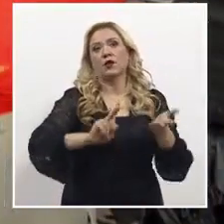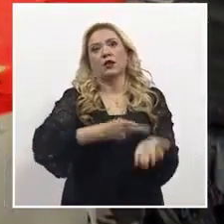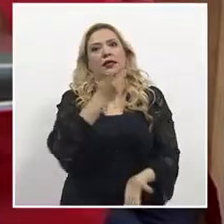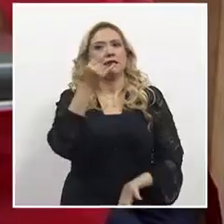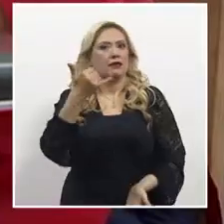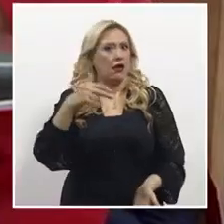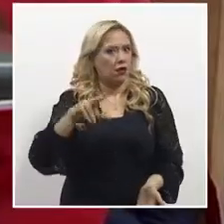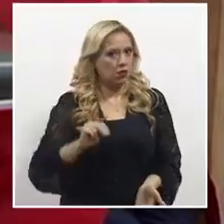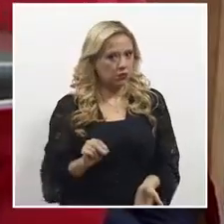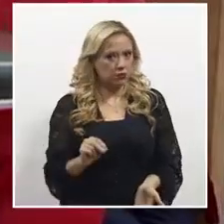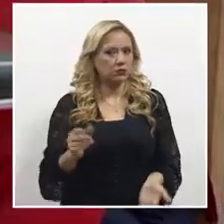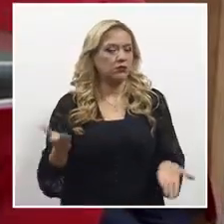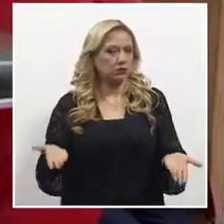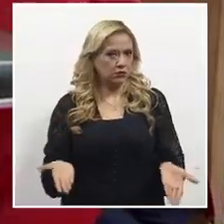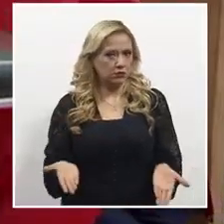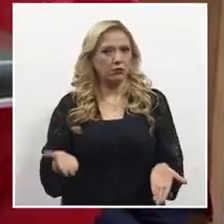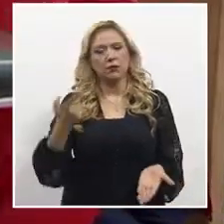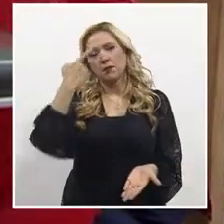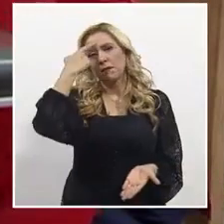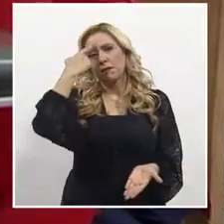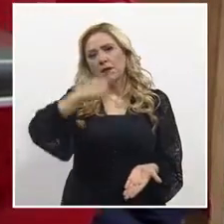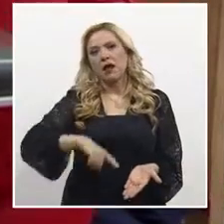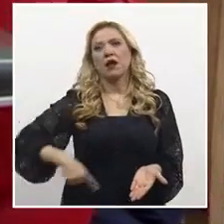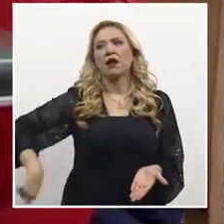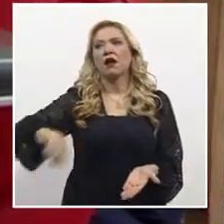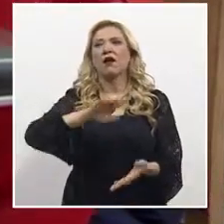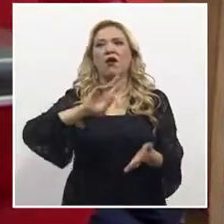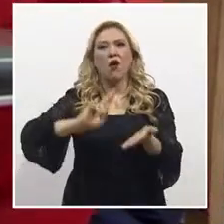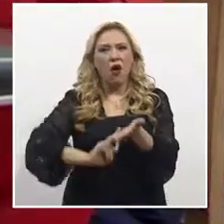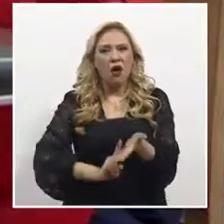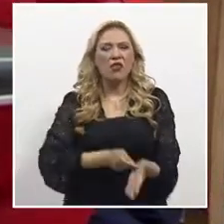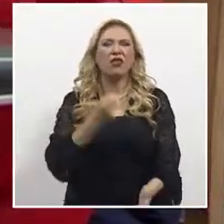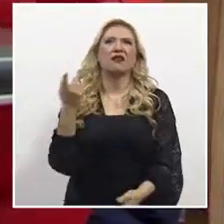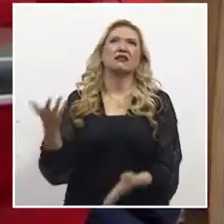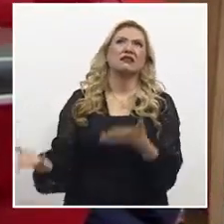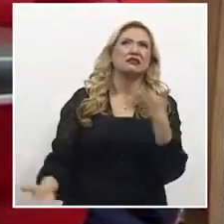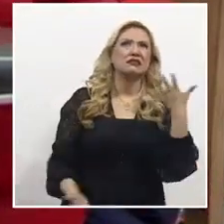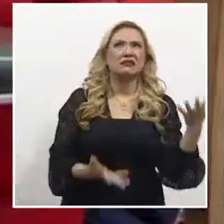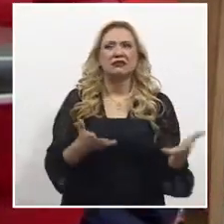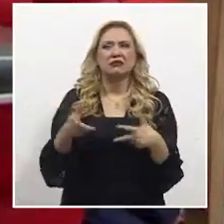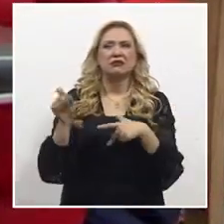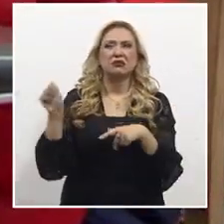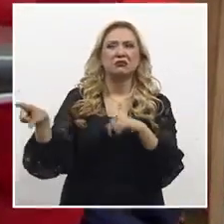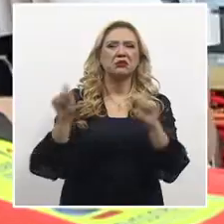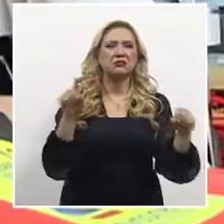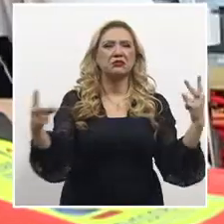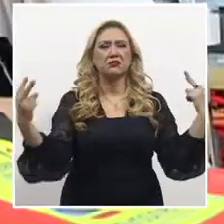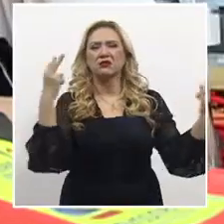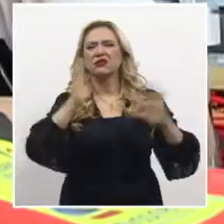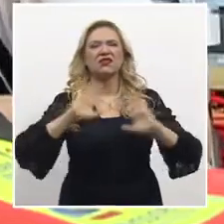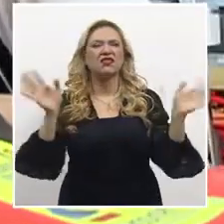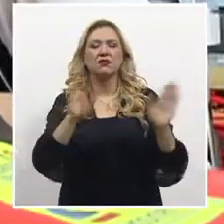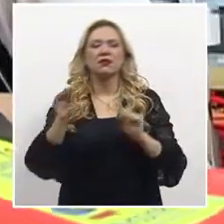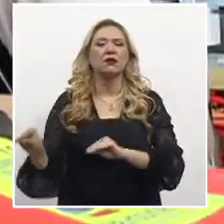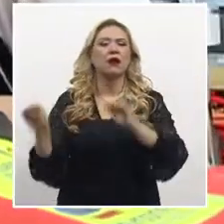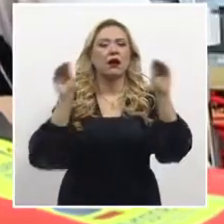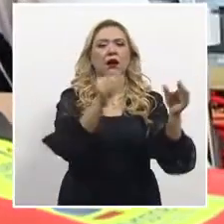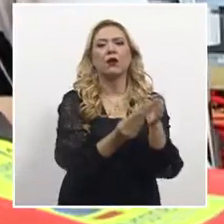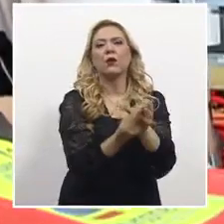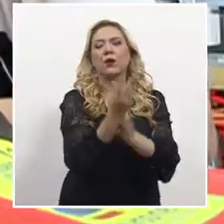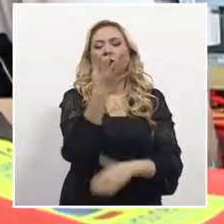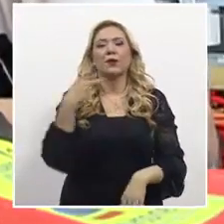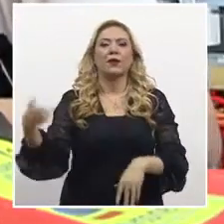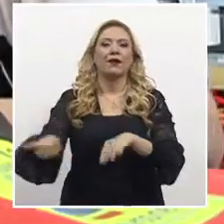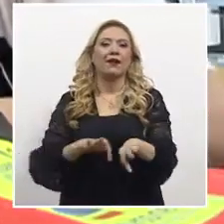con el fin de que no quede expuesta a un ambiente hostil ni desfavorable a su bienestar y seguridad personal y con ello garantizarle un